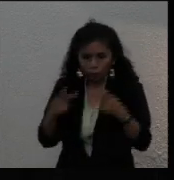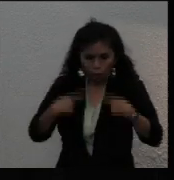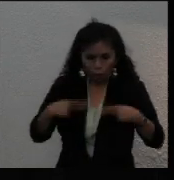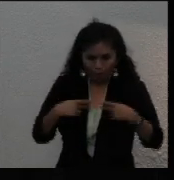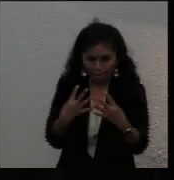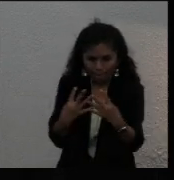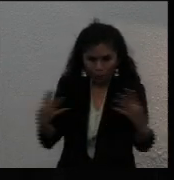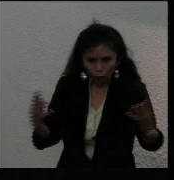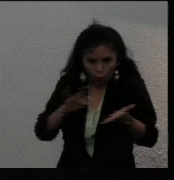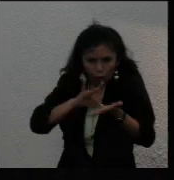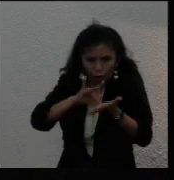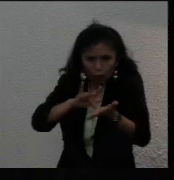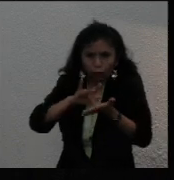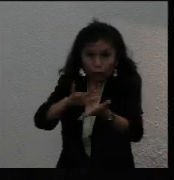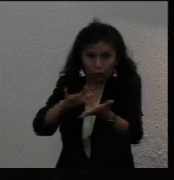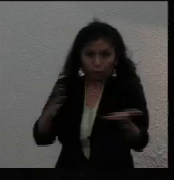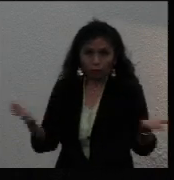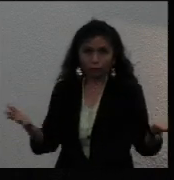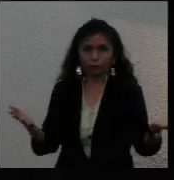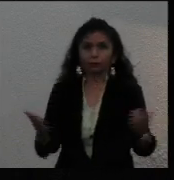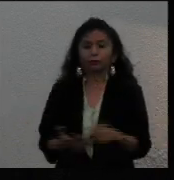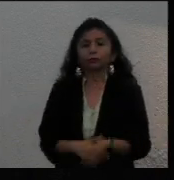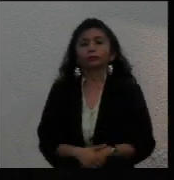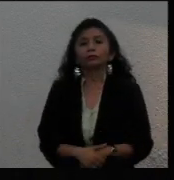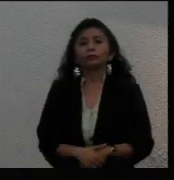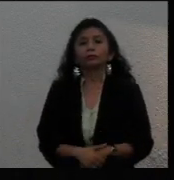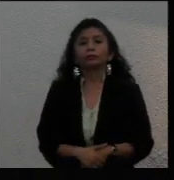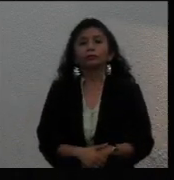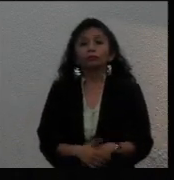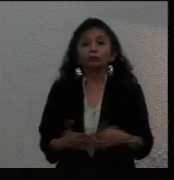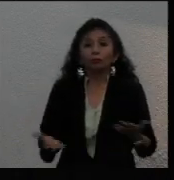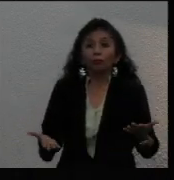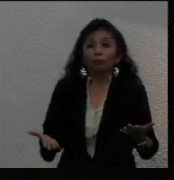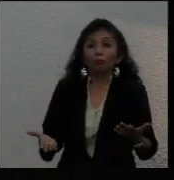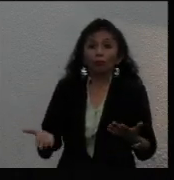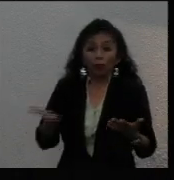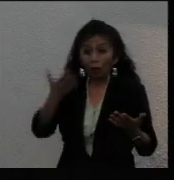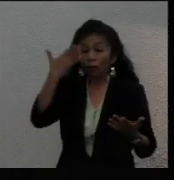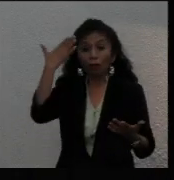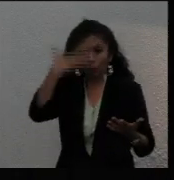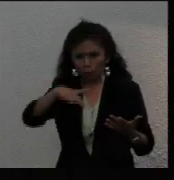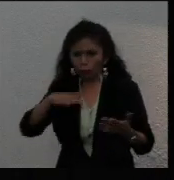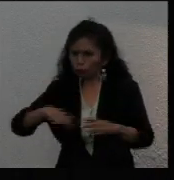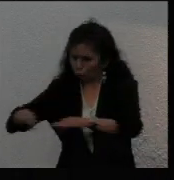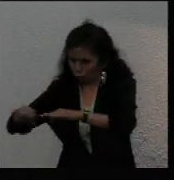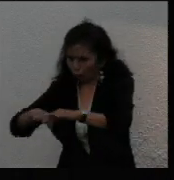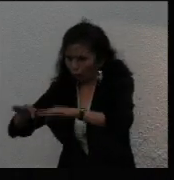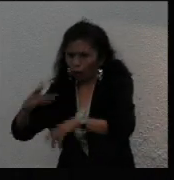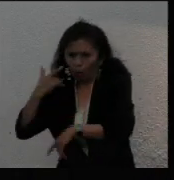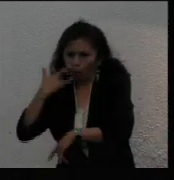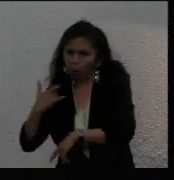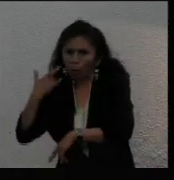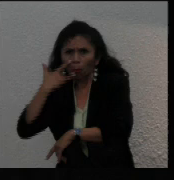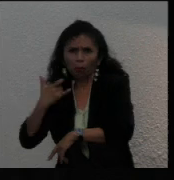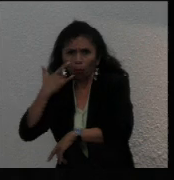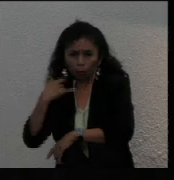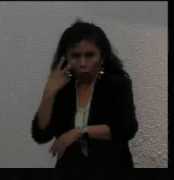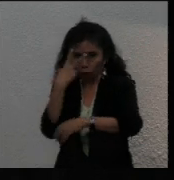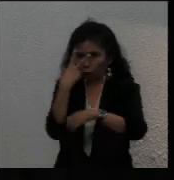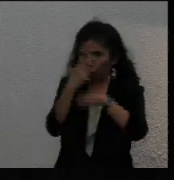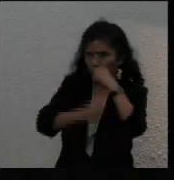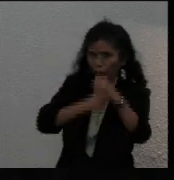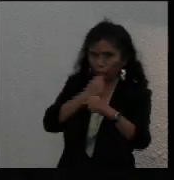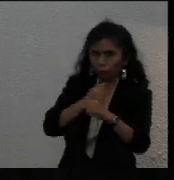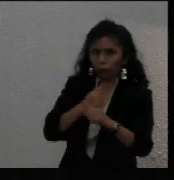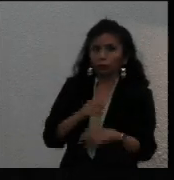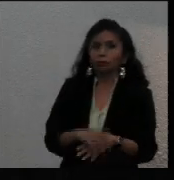gobierno se traduce en un bienestar de sus gobernados. Sabedores que ha trabajado tenazmente por el estado en estos 2 años de su